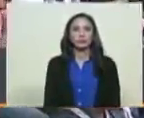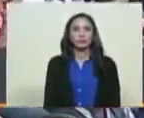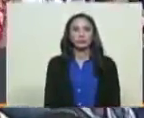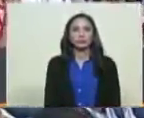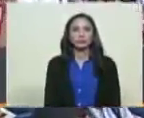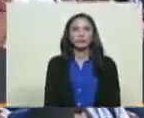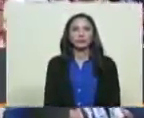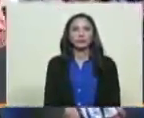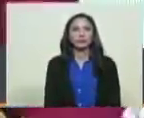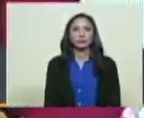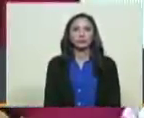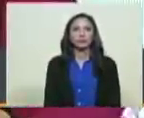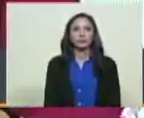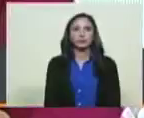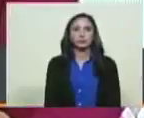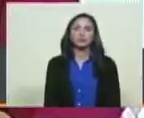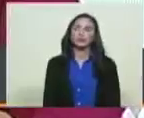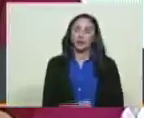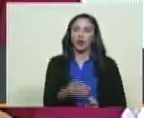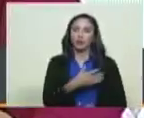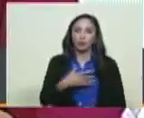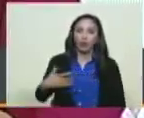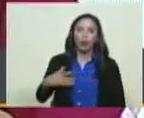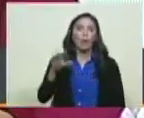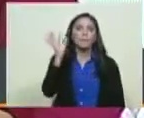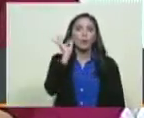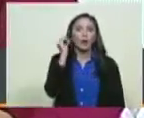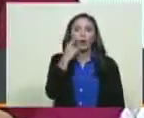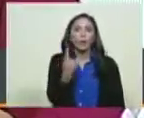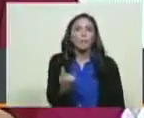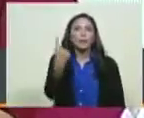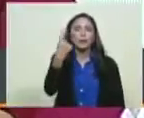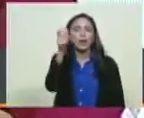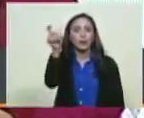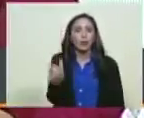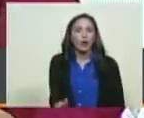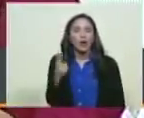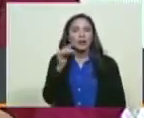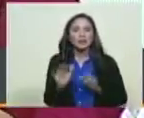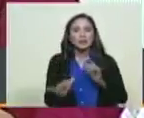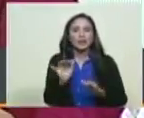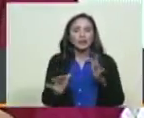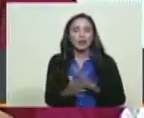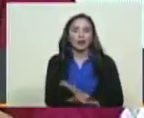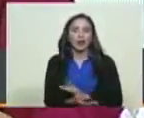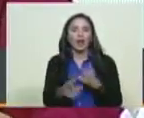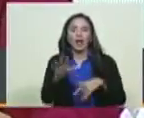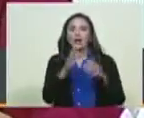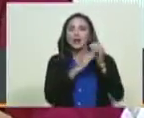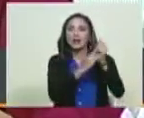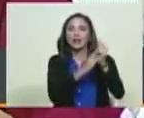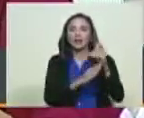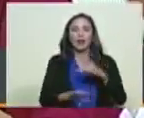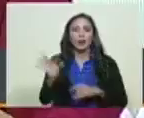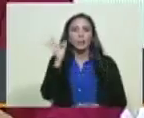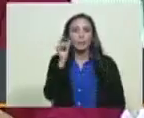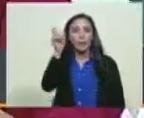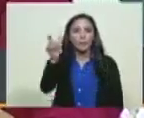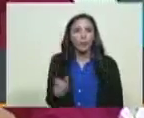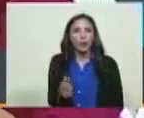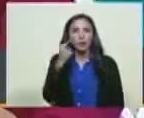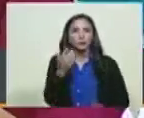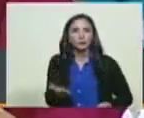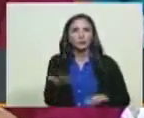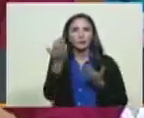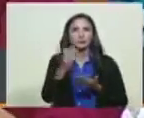y yo quiero proponer a una mujer como primera secretaria general a la compañera roberts a poleo